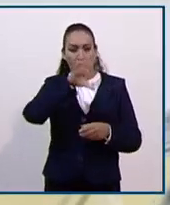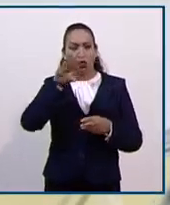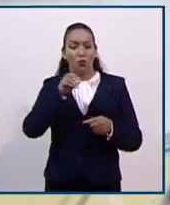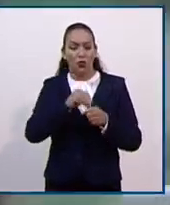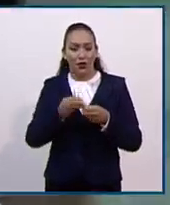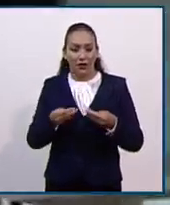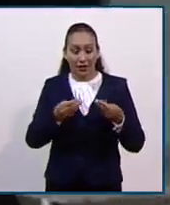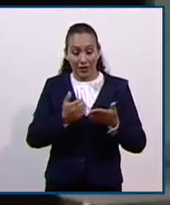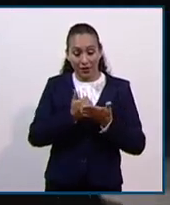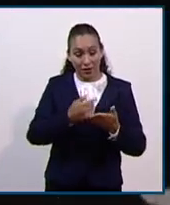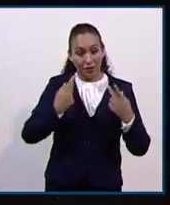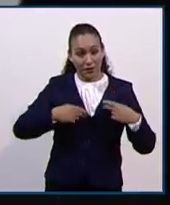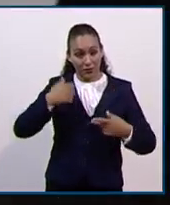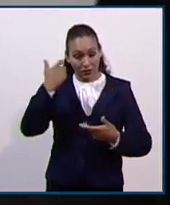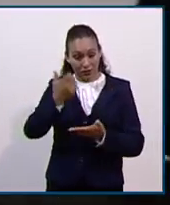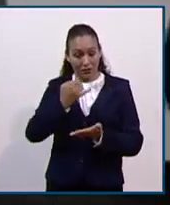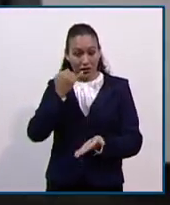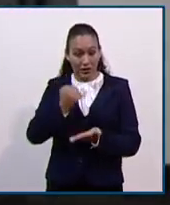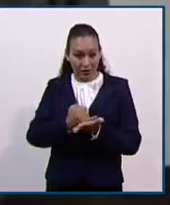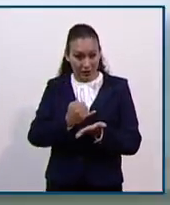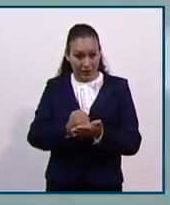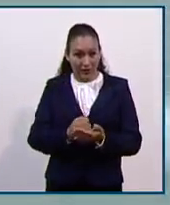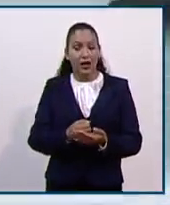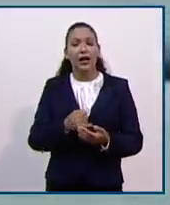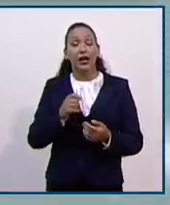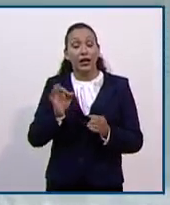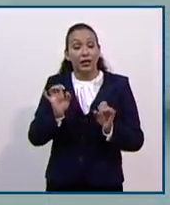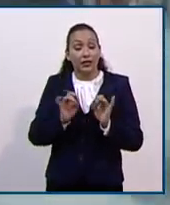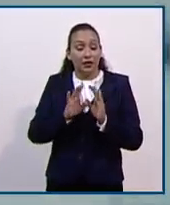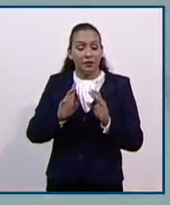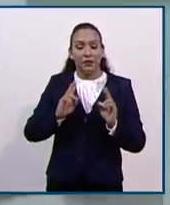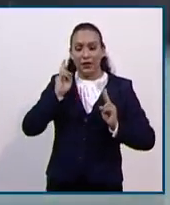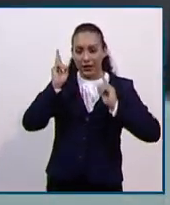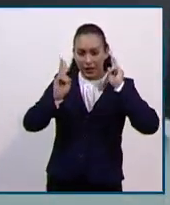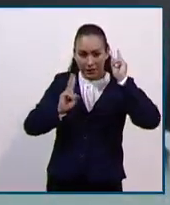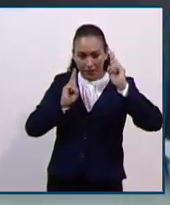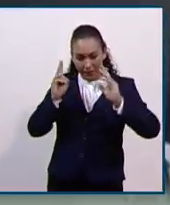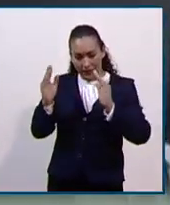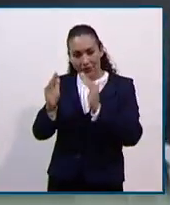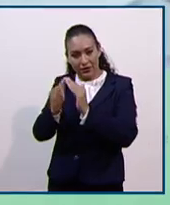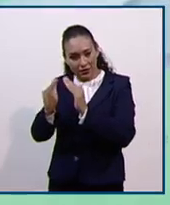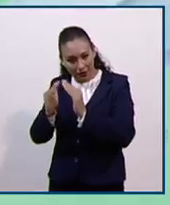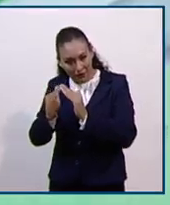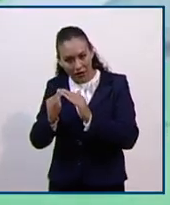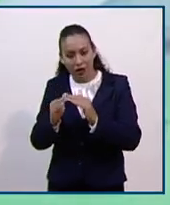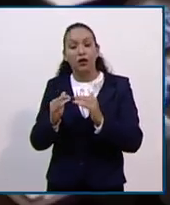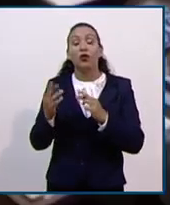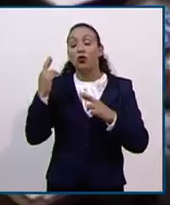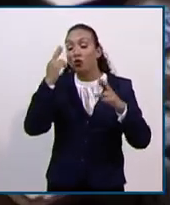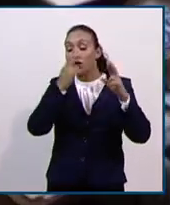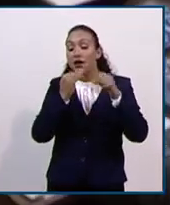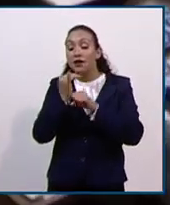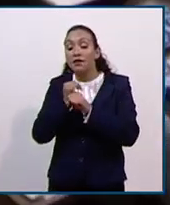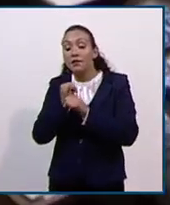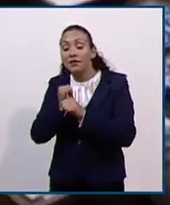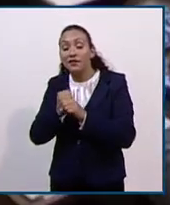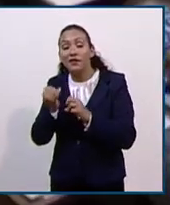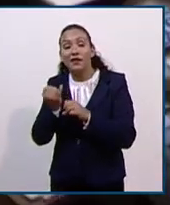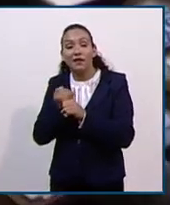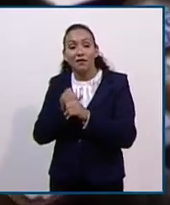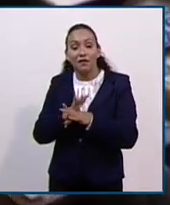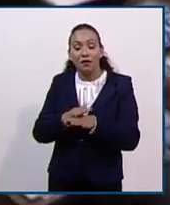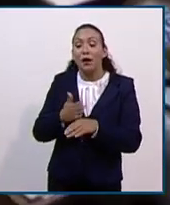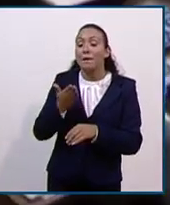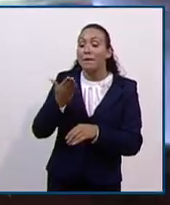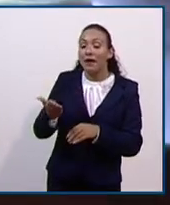los contribuyentes sujetos a una visita domiciliaria o a una revisión de gabinete solicitar la compensación de